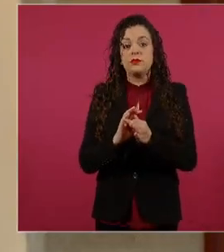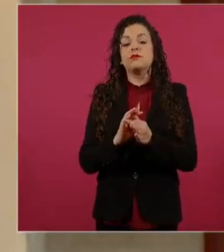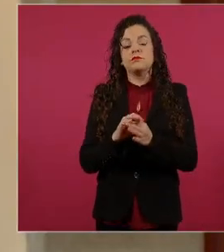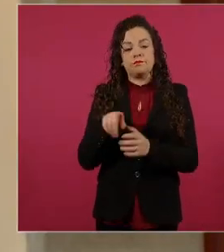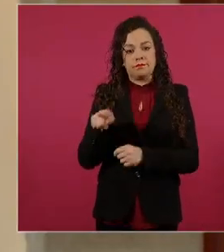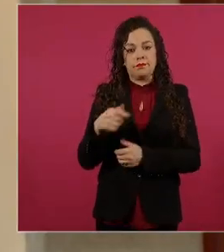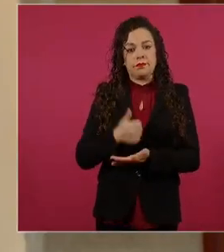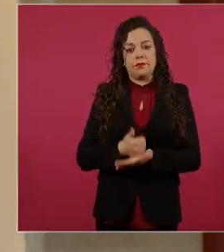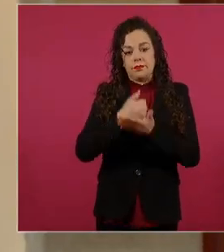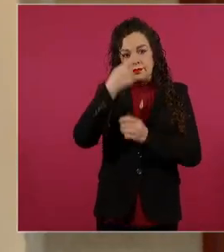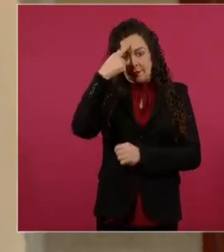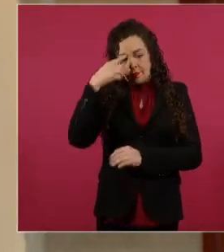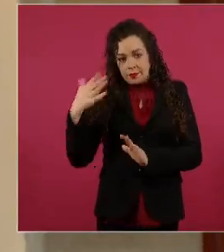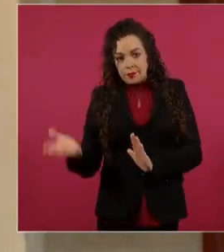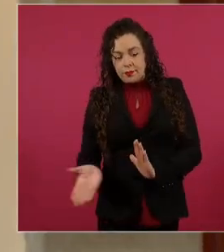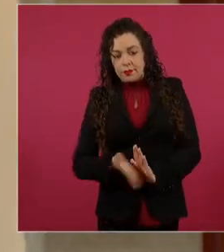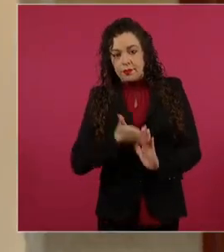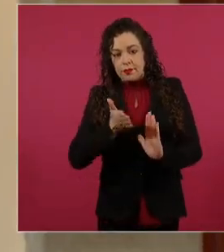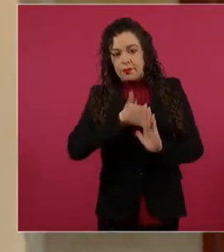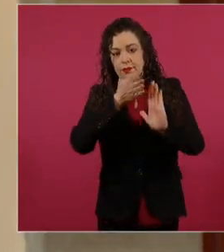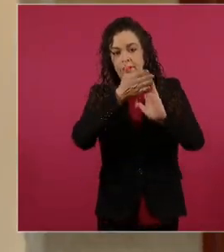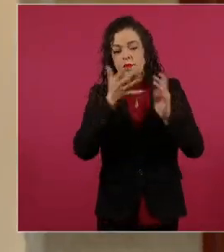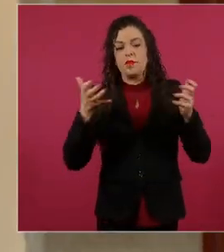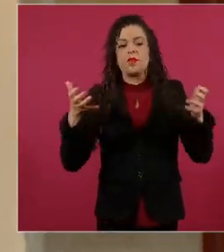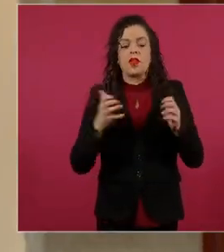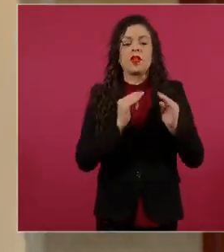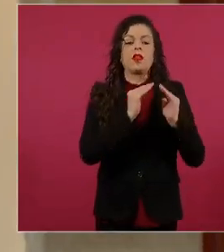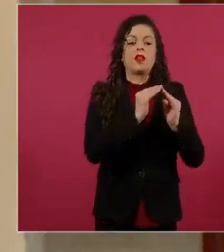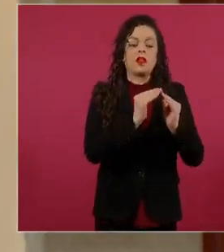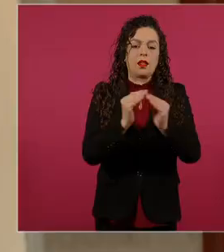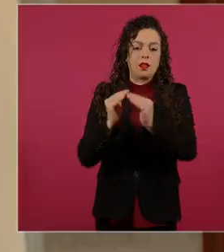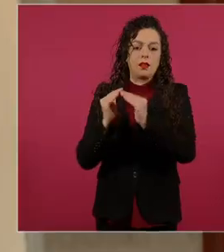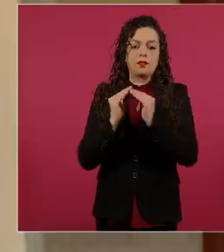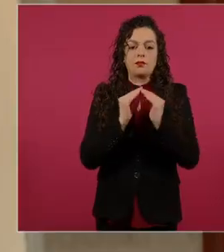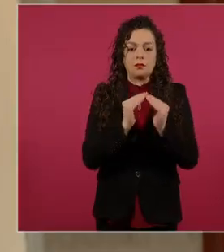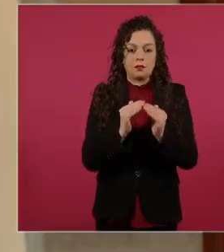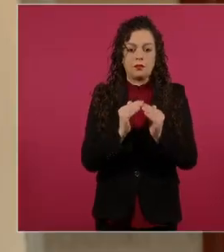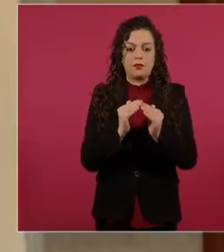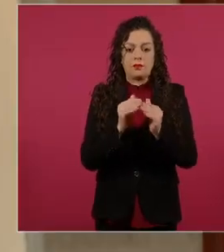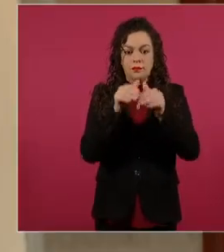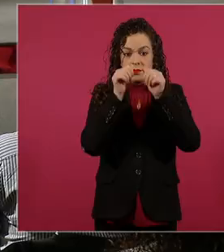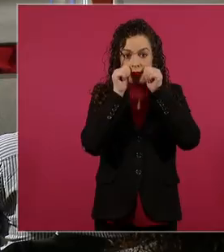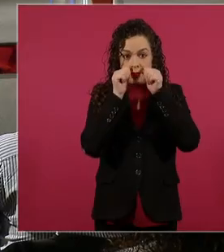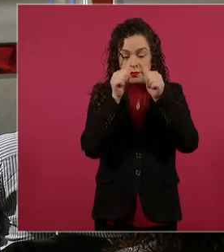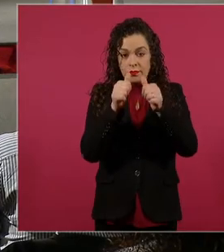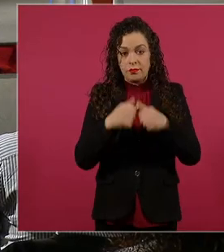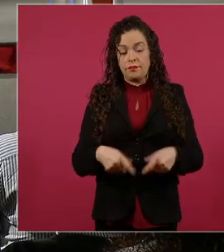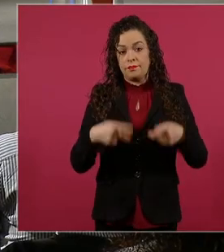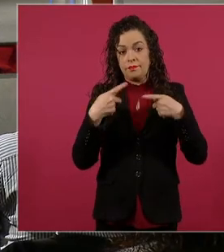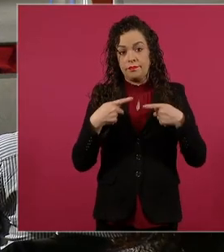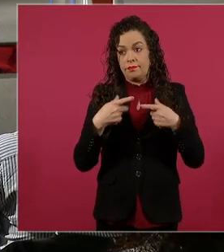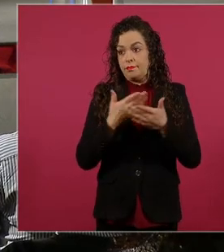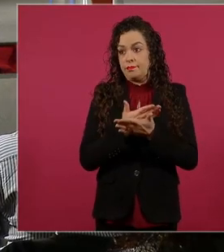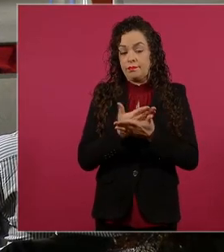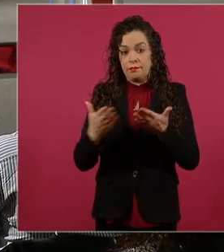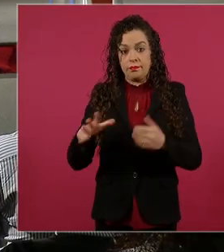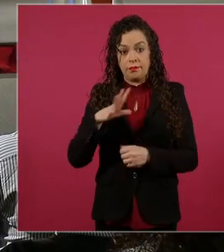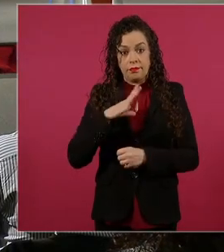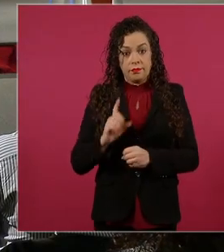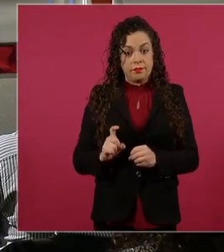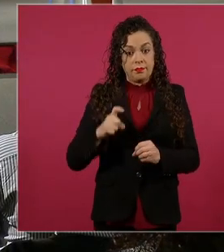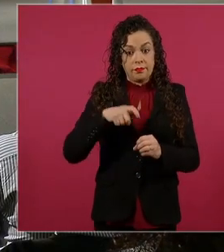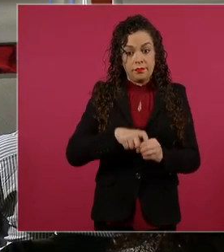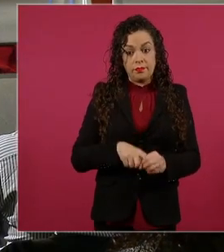se abocaron sobre todo a trabajar con las personas, para las personas derechohabientes o no derechohabientes.